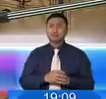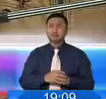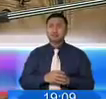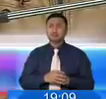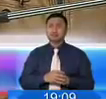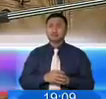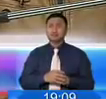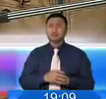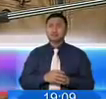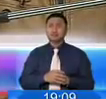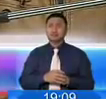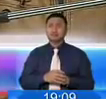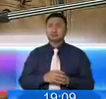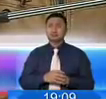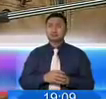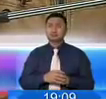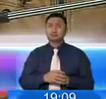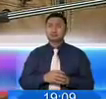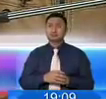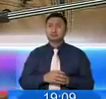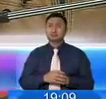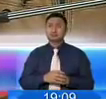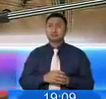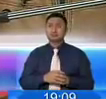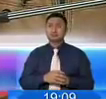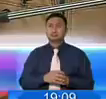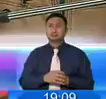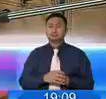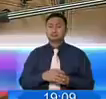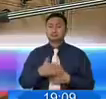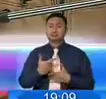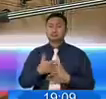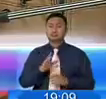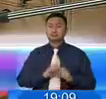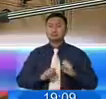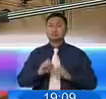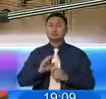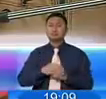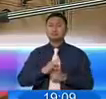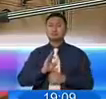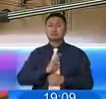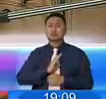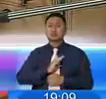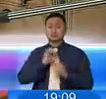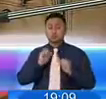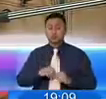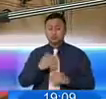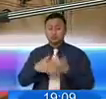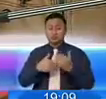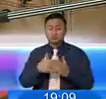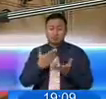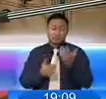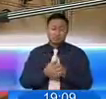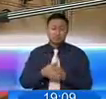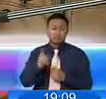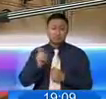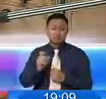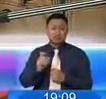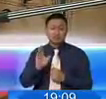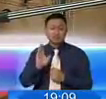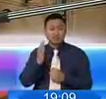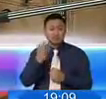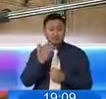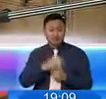sociales, entren en un proceso de evaluación de manera técnica a fin de establecer los correctivos necesarios y mejorar